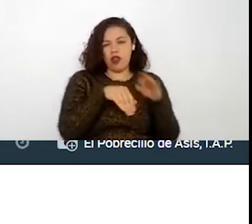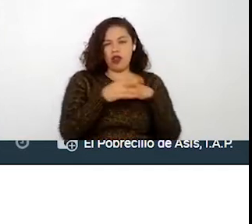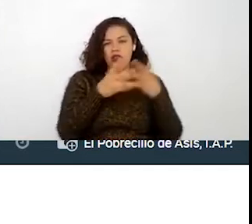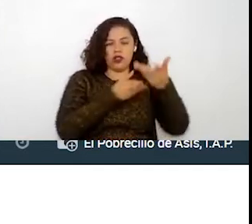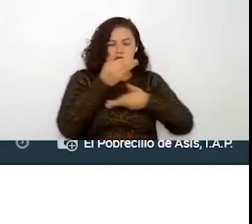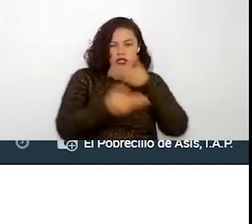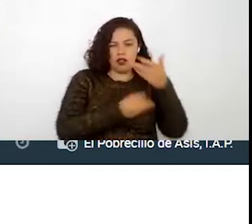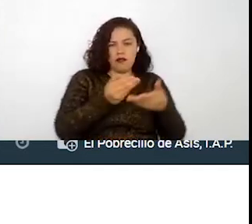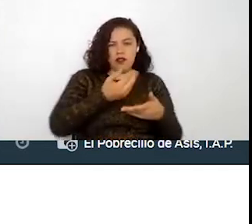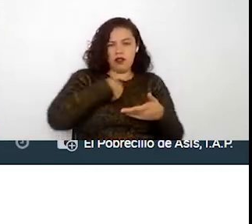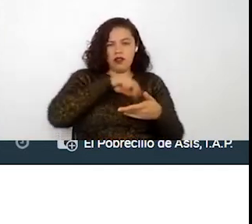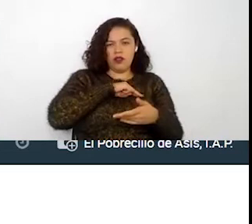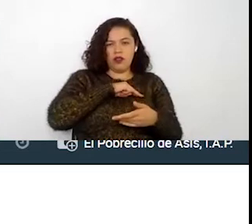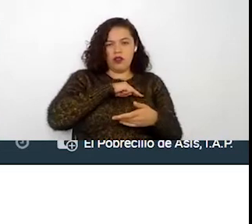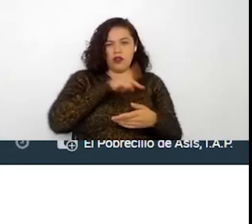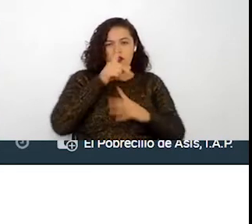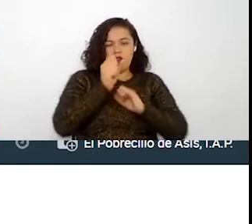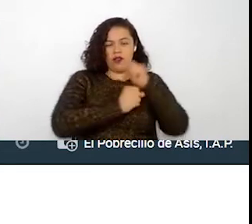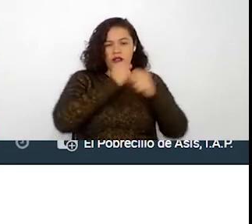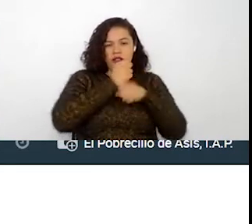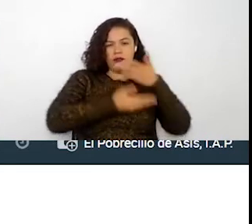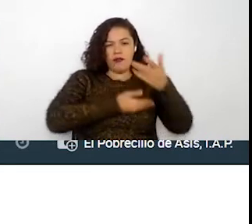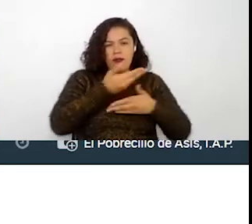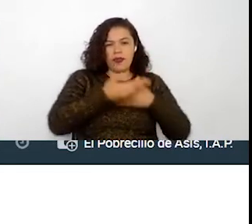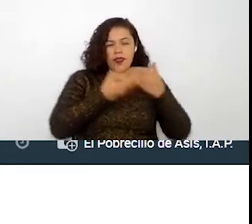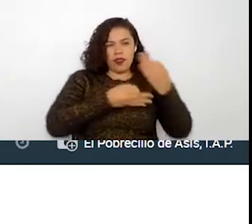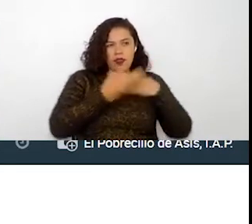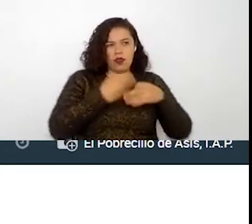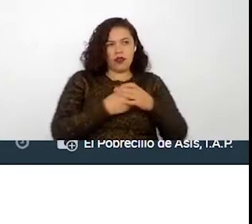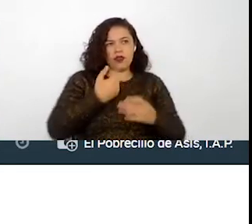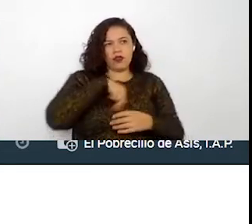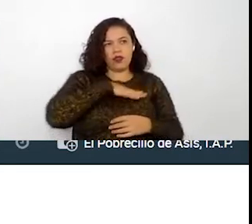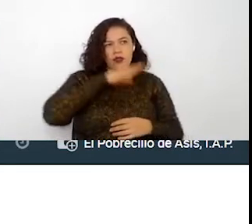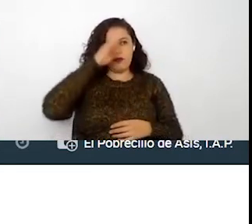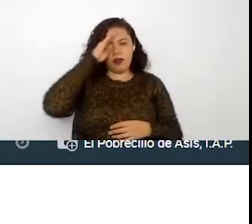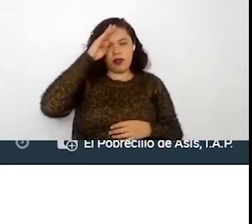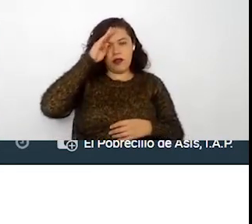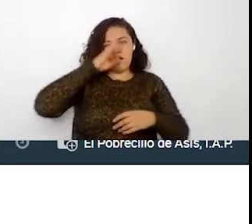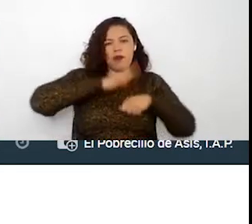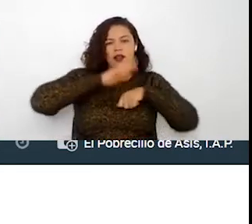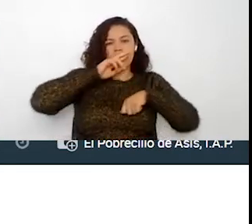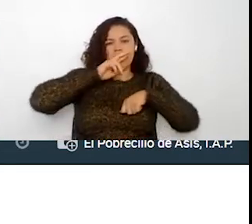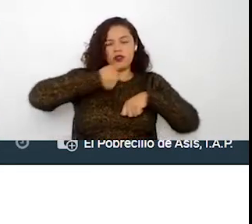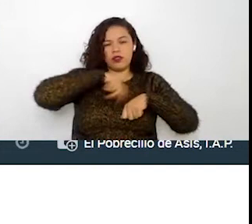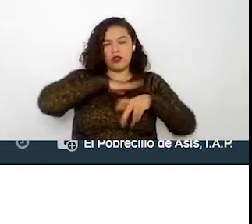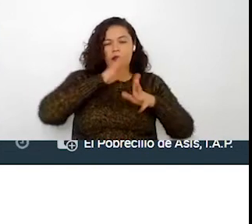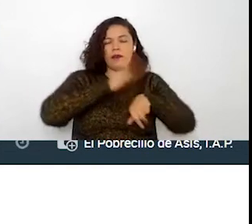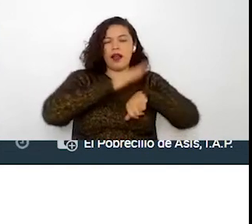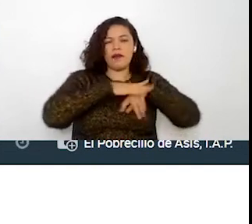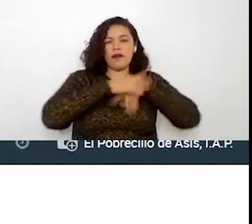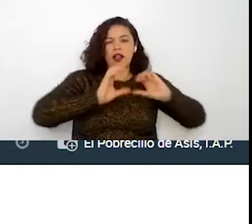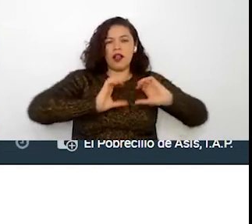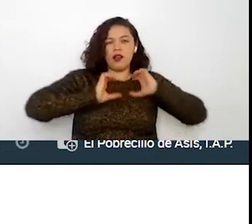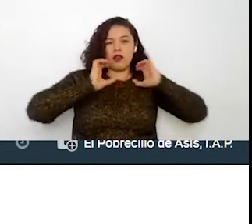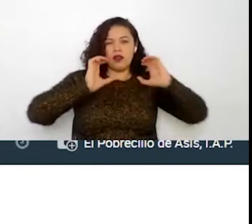los servicios que íbamos a dar durante el año acá consideramos Que fue mejor porque vamos a tener como más cuidado en qué